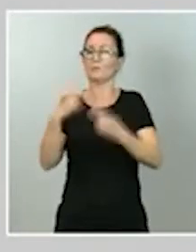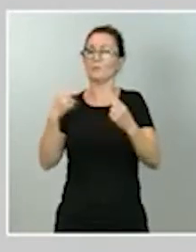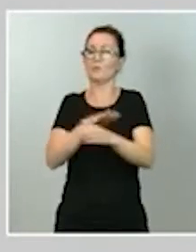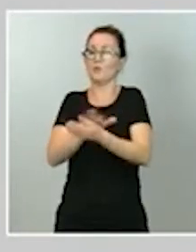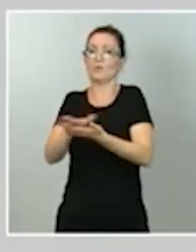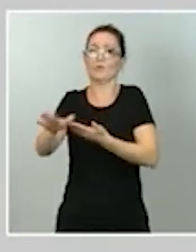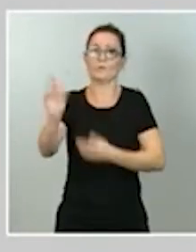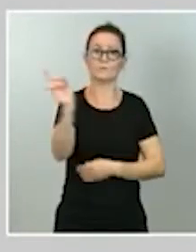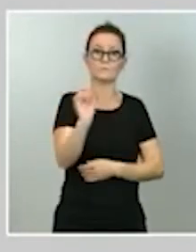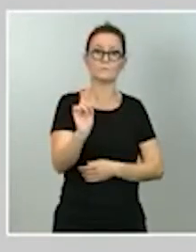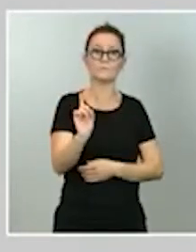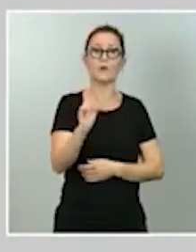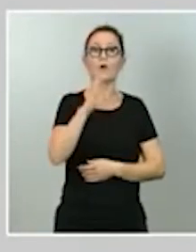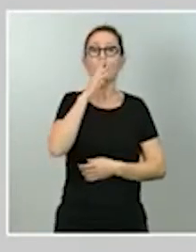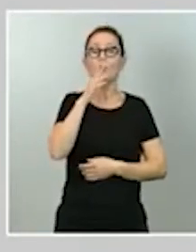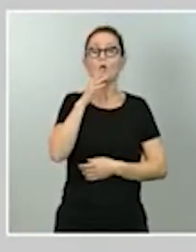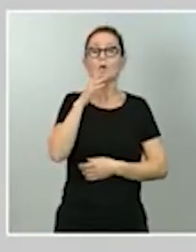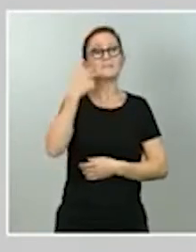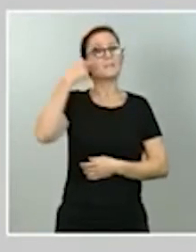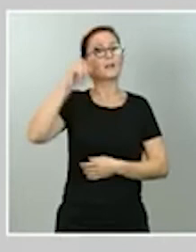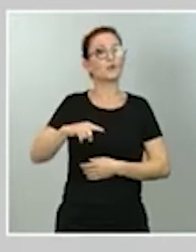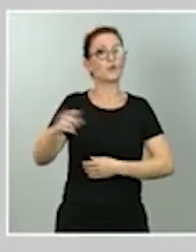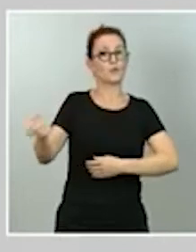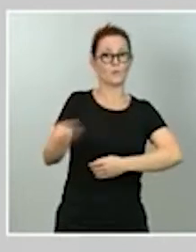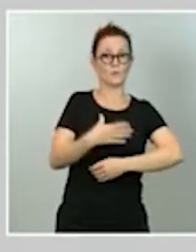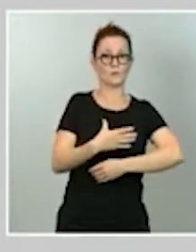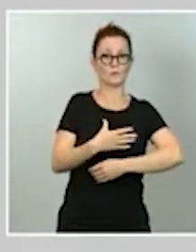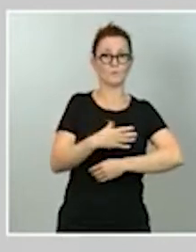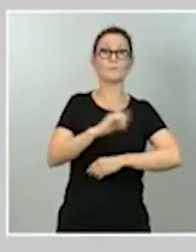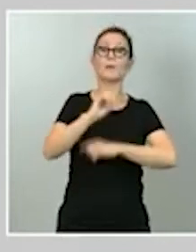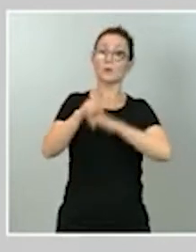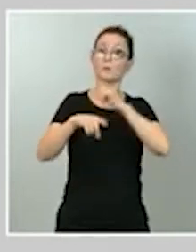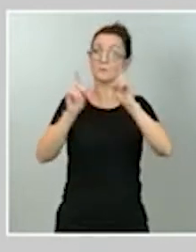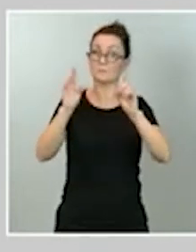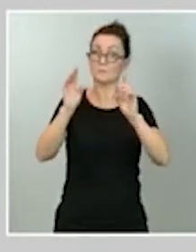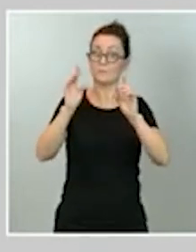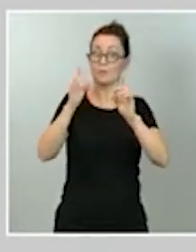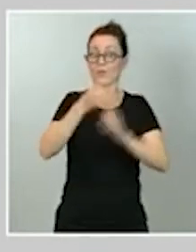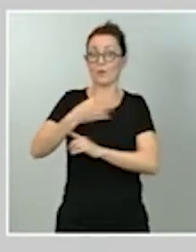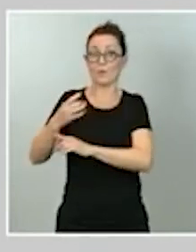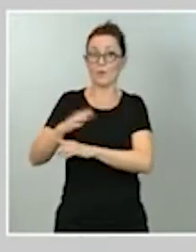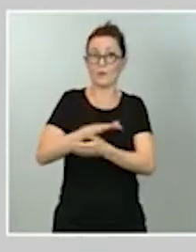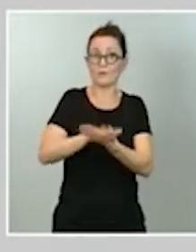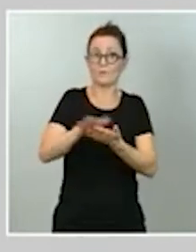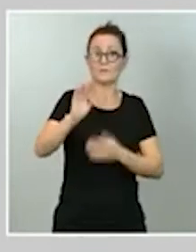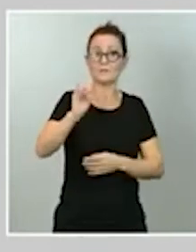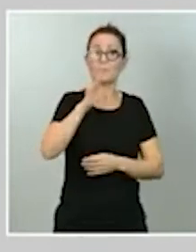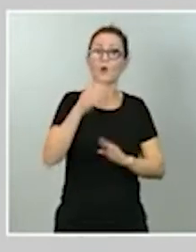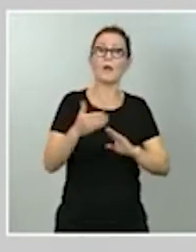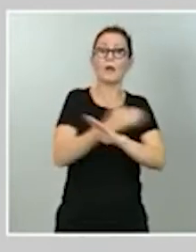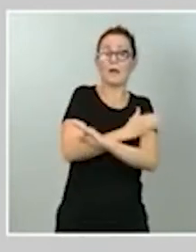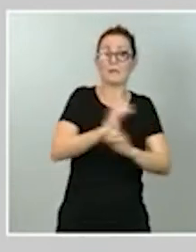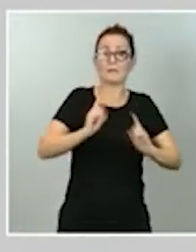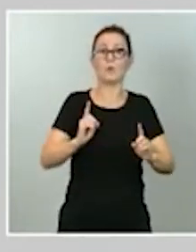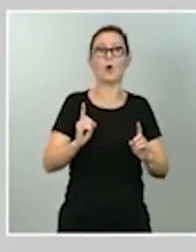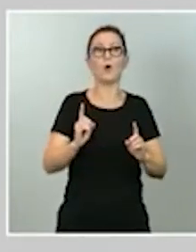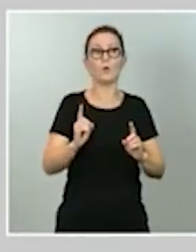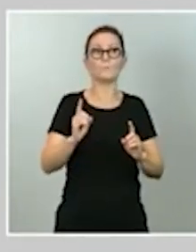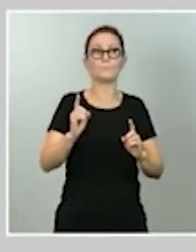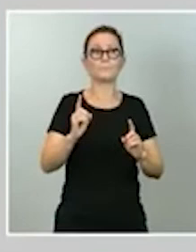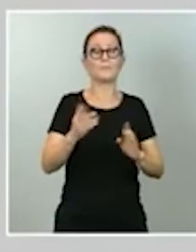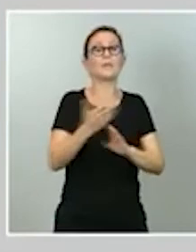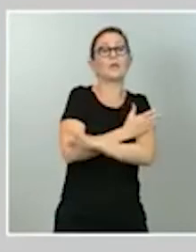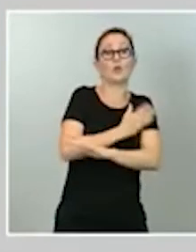como ingresos si lo tendrán en la deuda puesto que la anticipación o mejor dicho la no anticipación de la